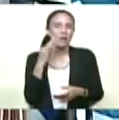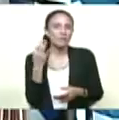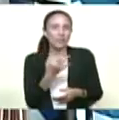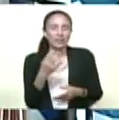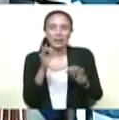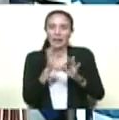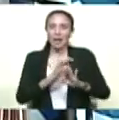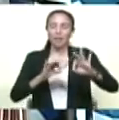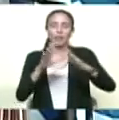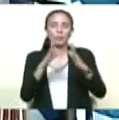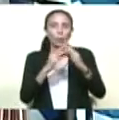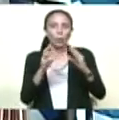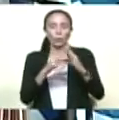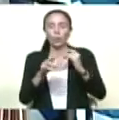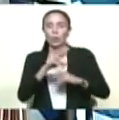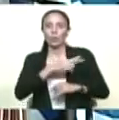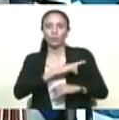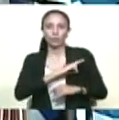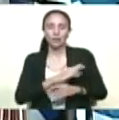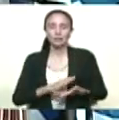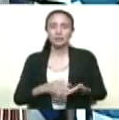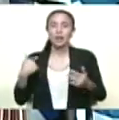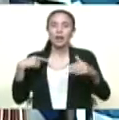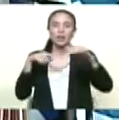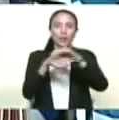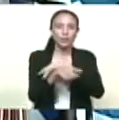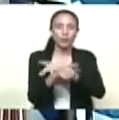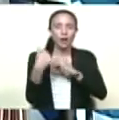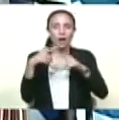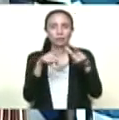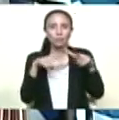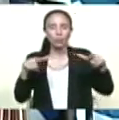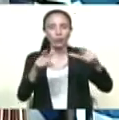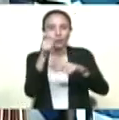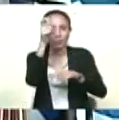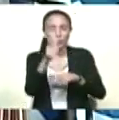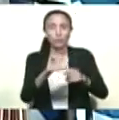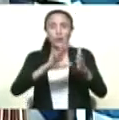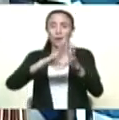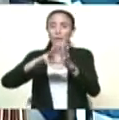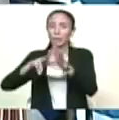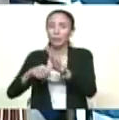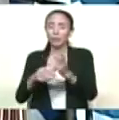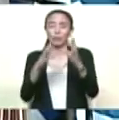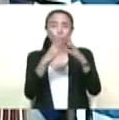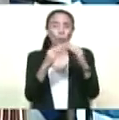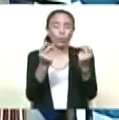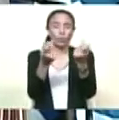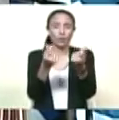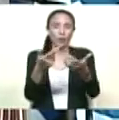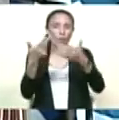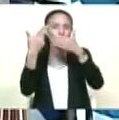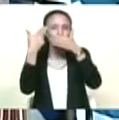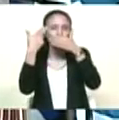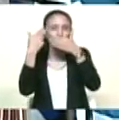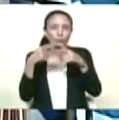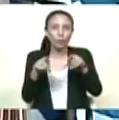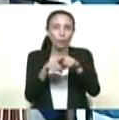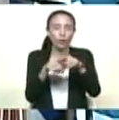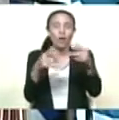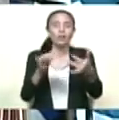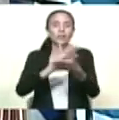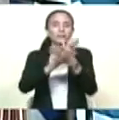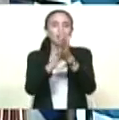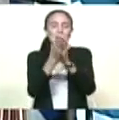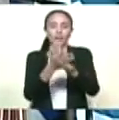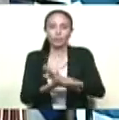caerle a la presunta víctima y robarla literalmente de por vida extorsionarla y eso se acabó aquí aquí las